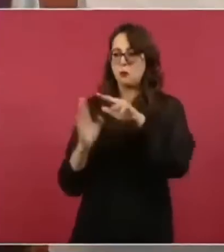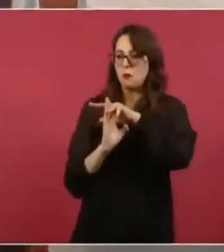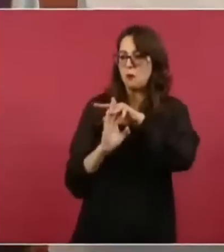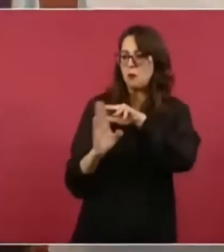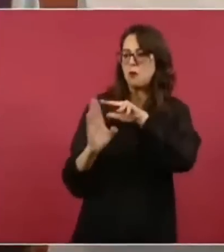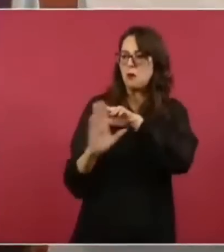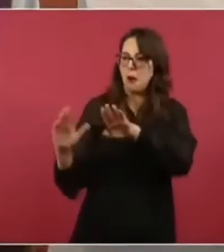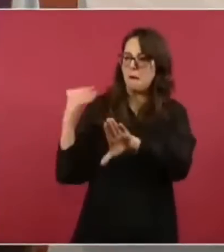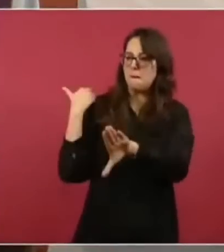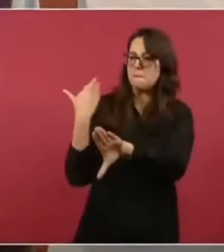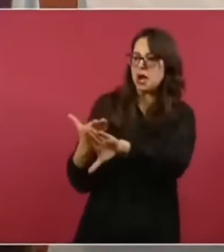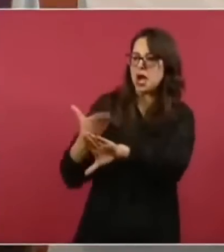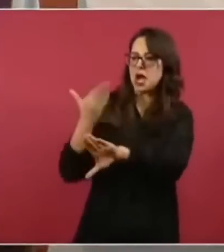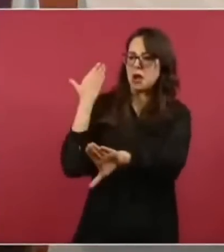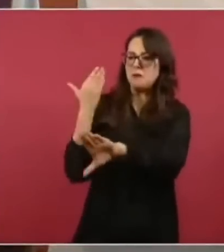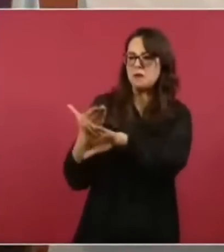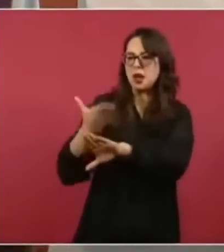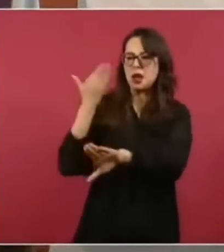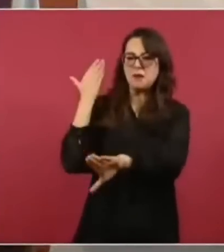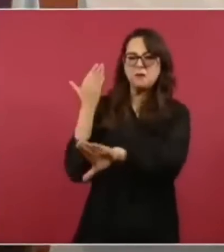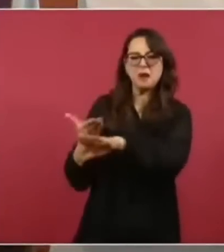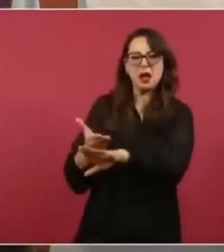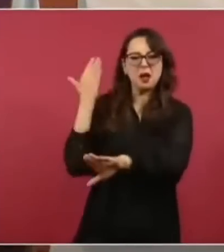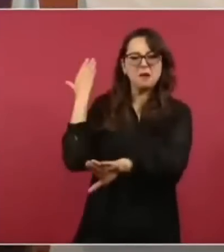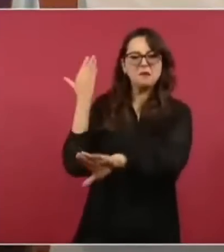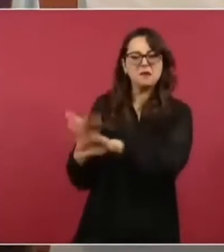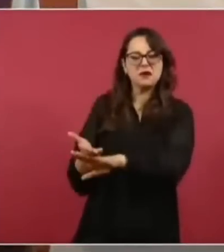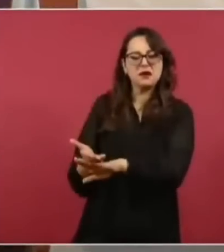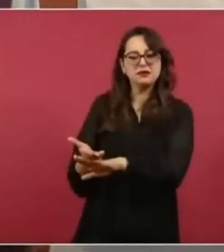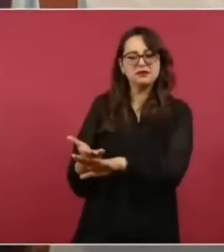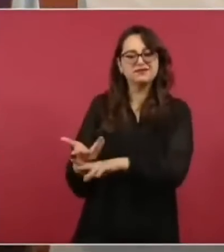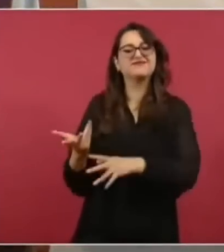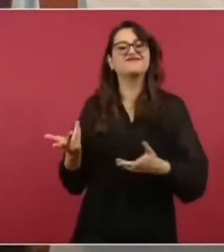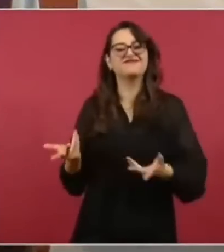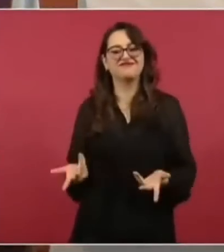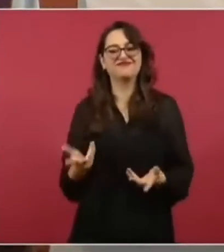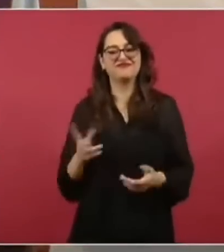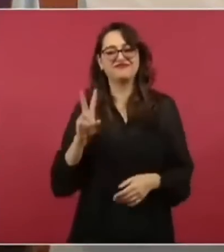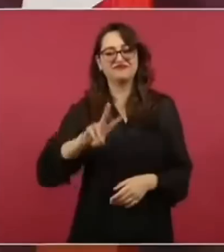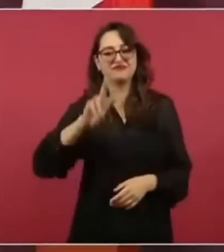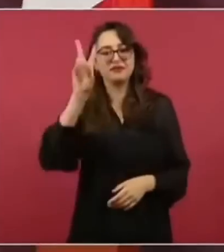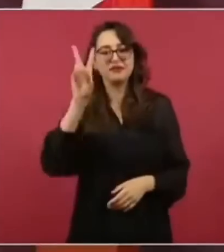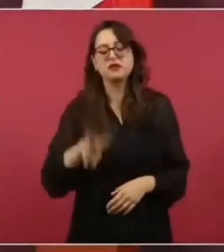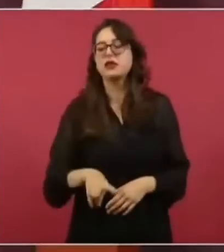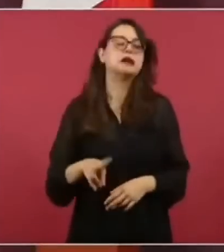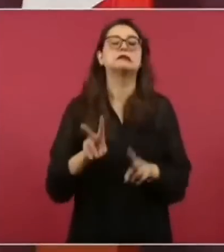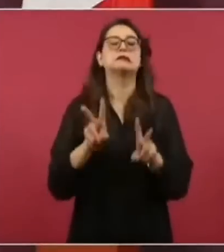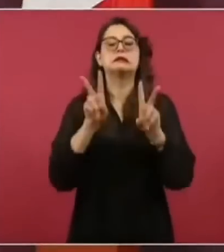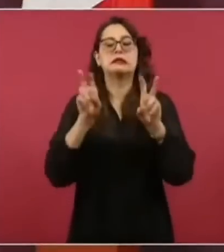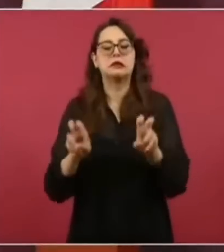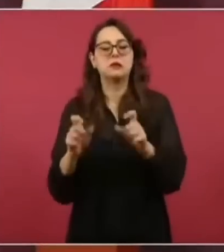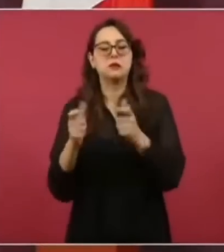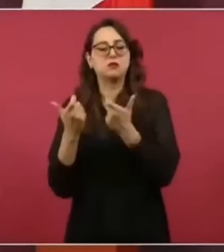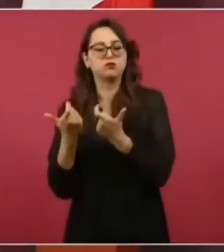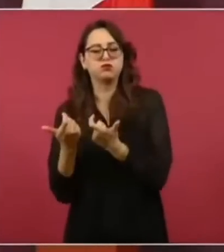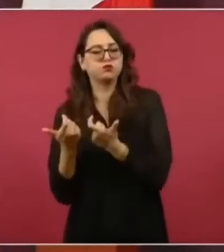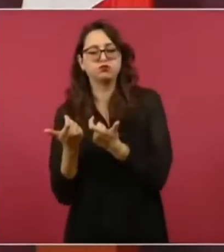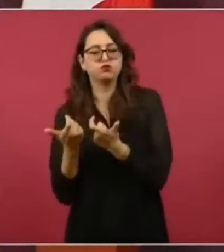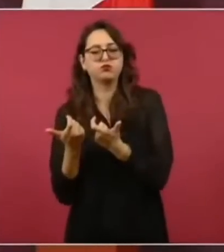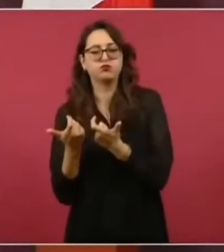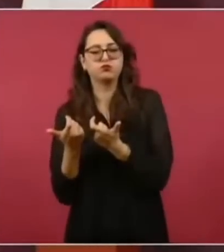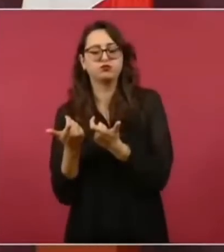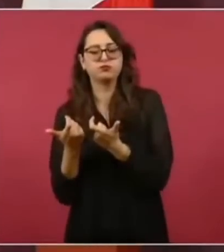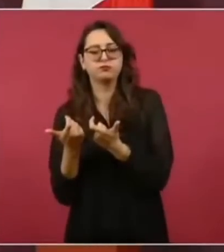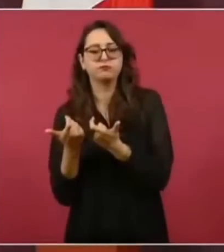país no es solo un asunto de carácter económico,